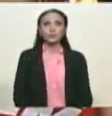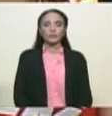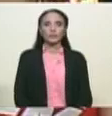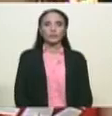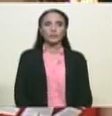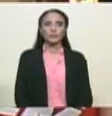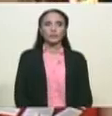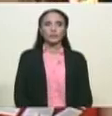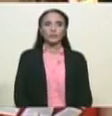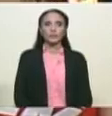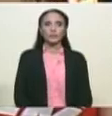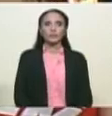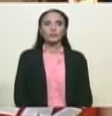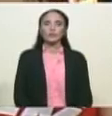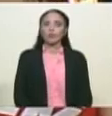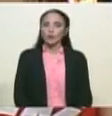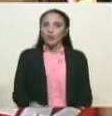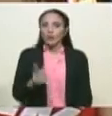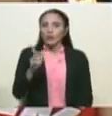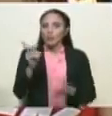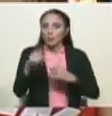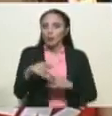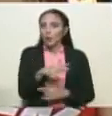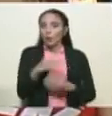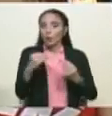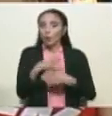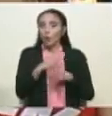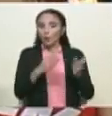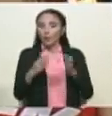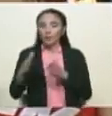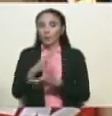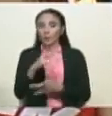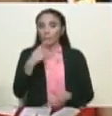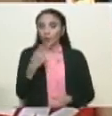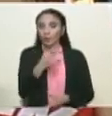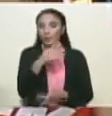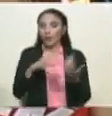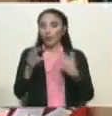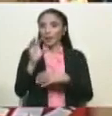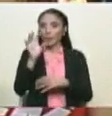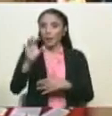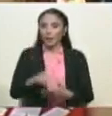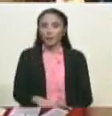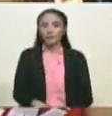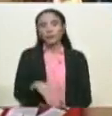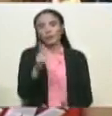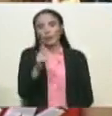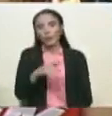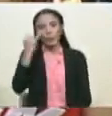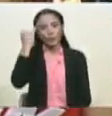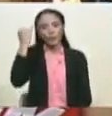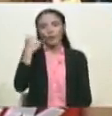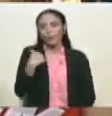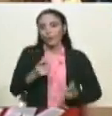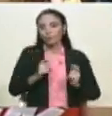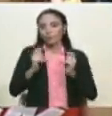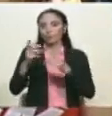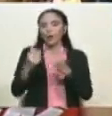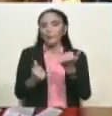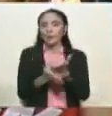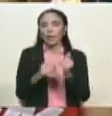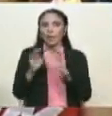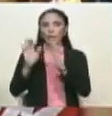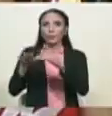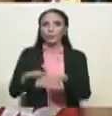organización política que somos y por supuesto acompañando al proceso revolucionario en todas las decisiones y particularmente a usted.